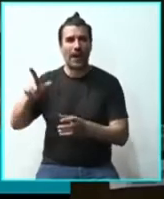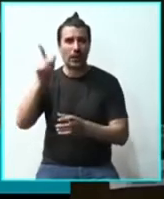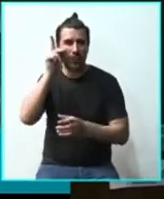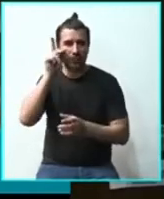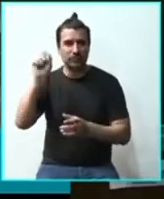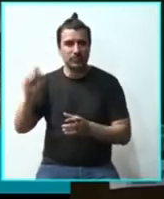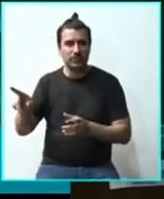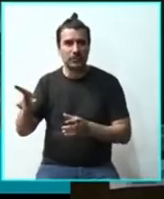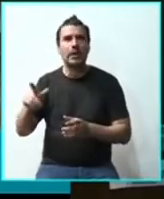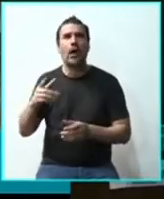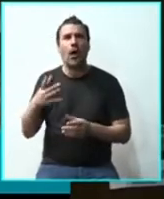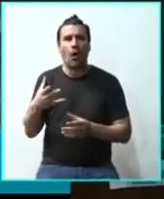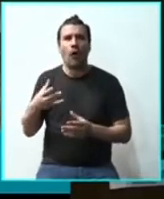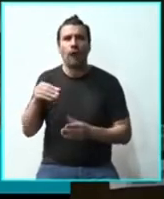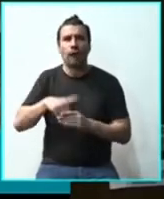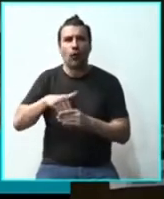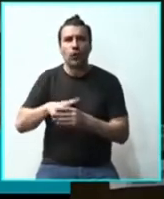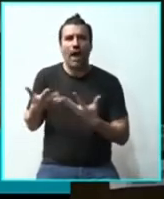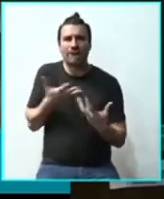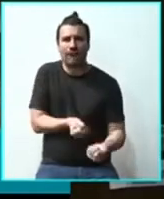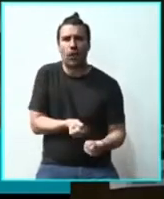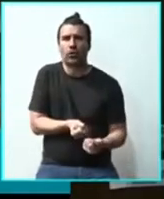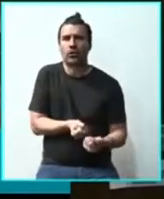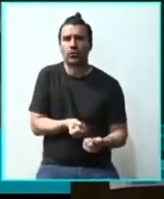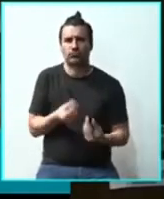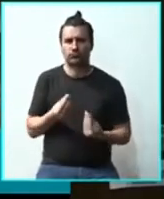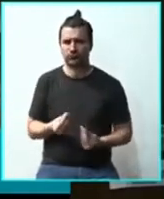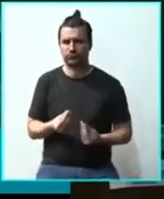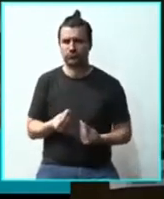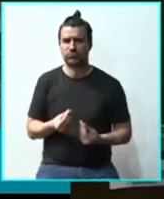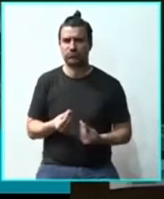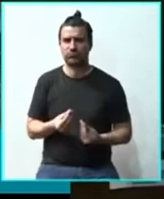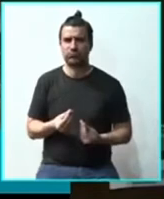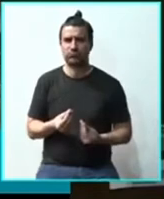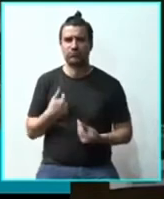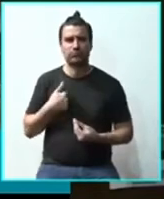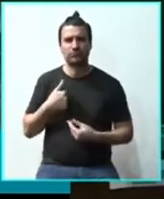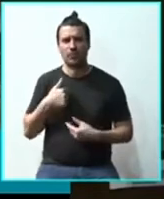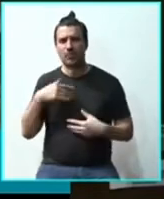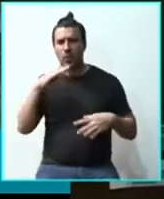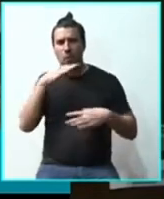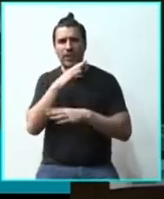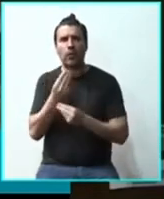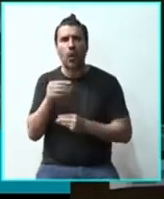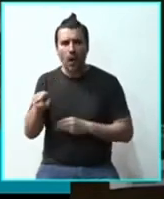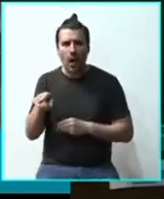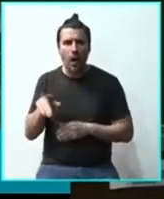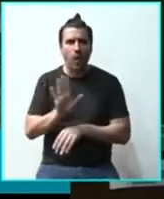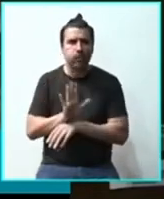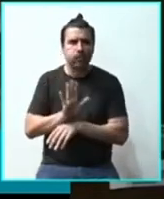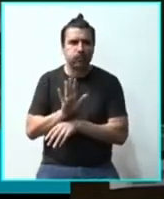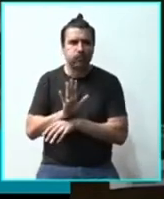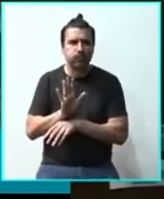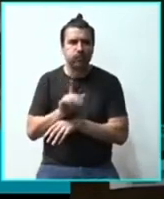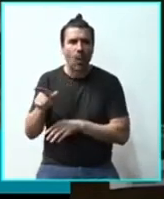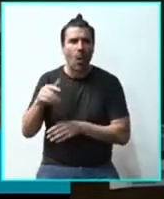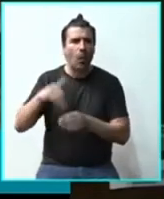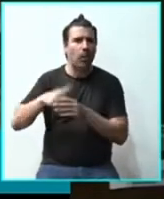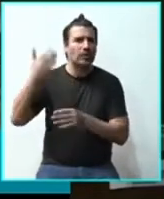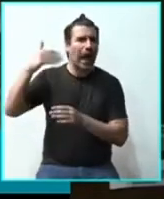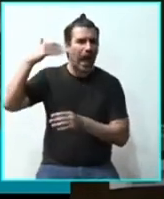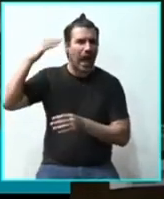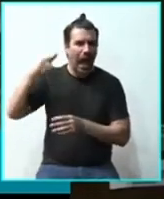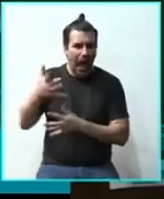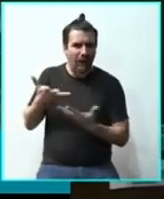Entonces, no me queda claro si es una autocrítica de cómo se votó en el pasado o es una reivindicación. Porque si no, realmente no